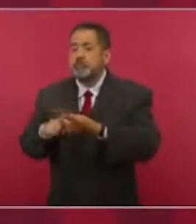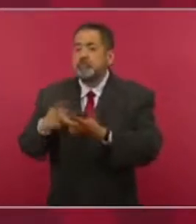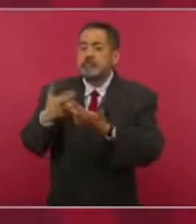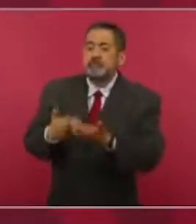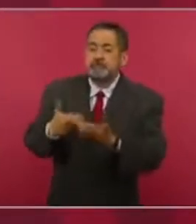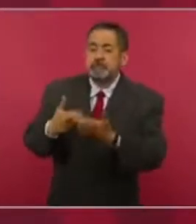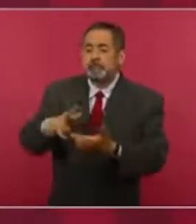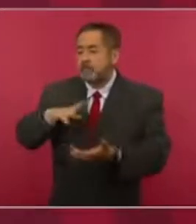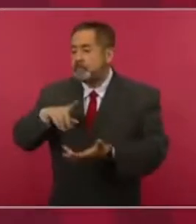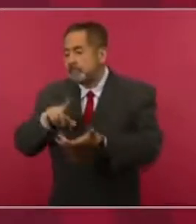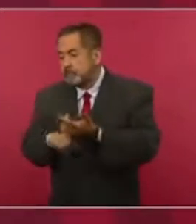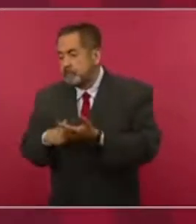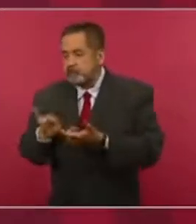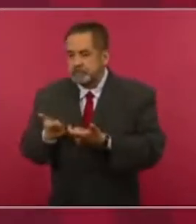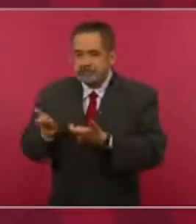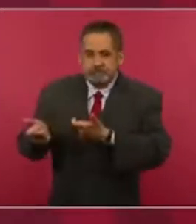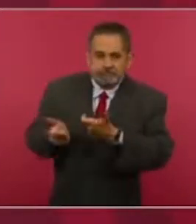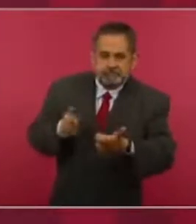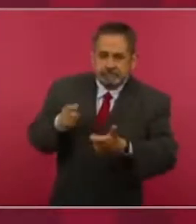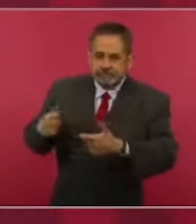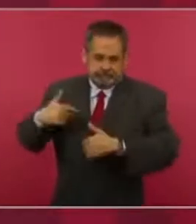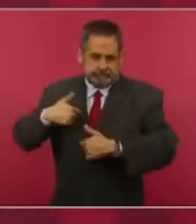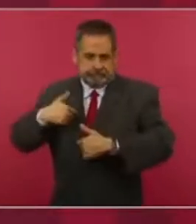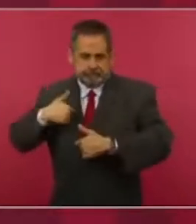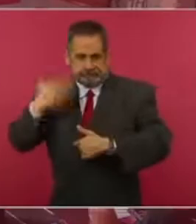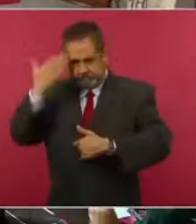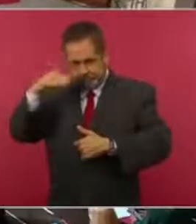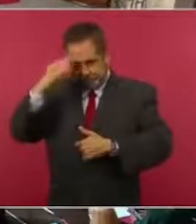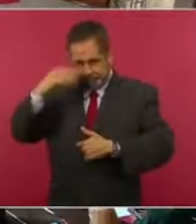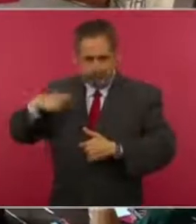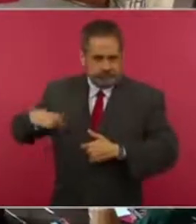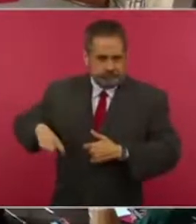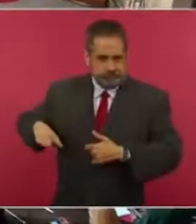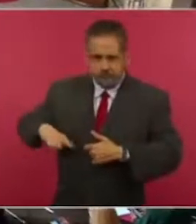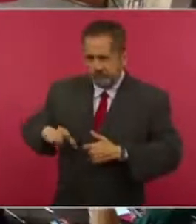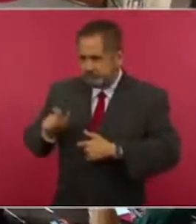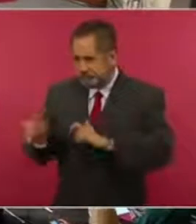de financiar los proyectos con dinero público